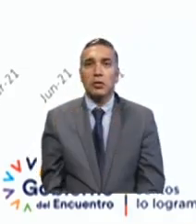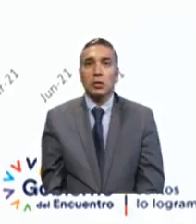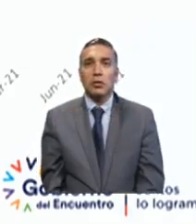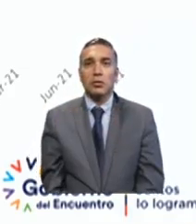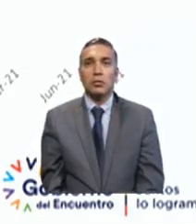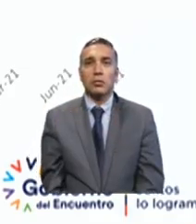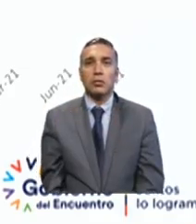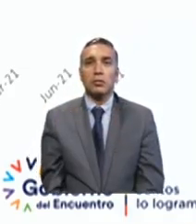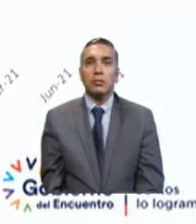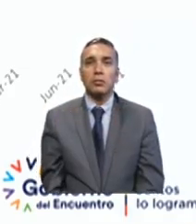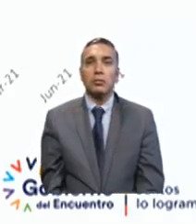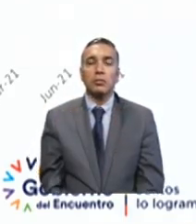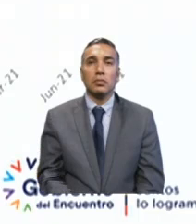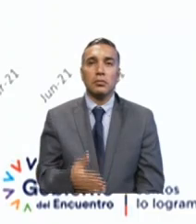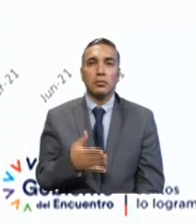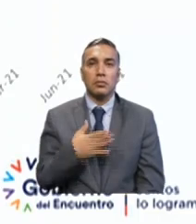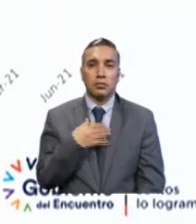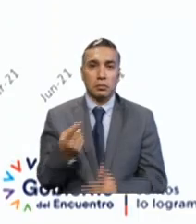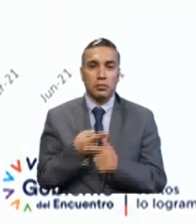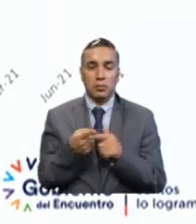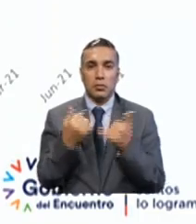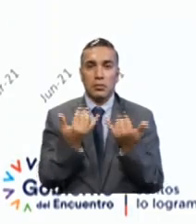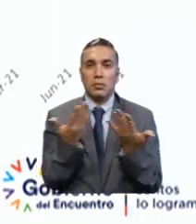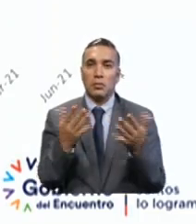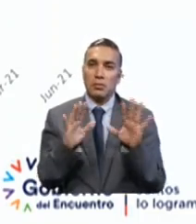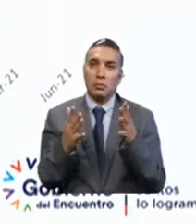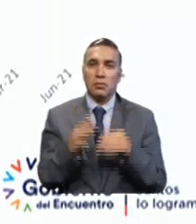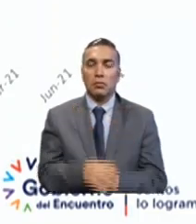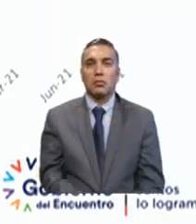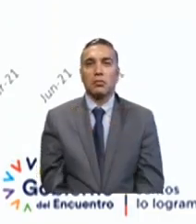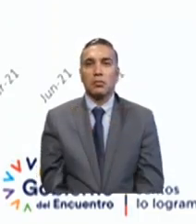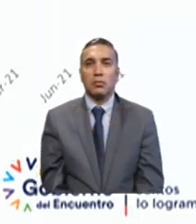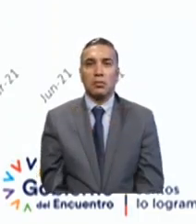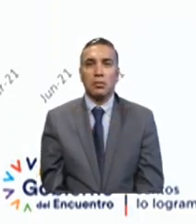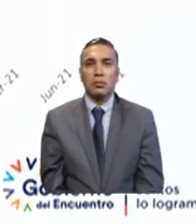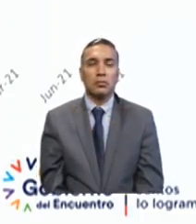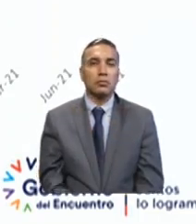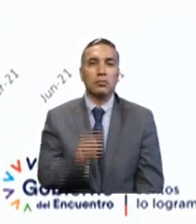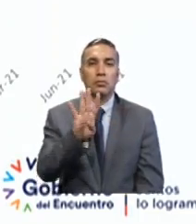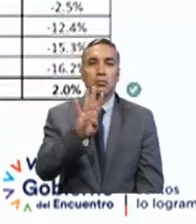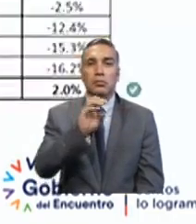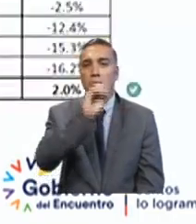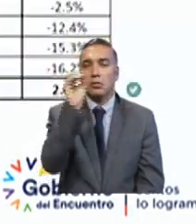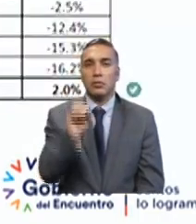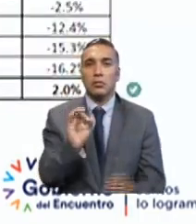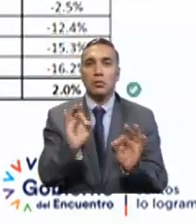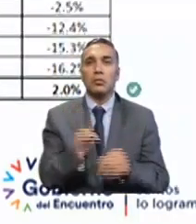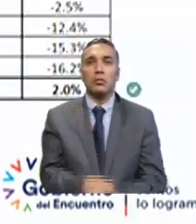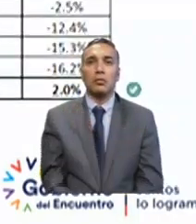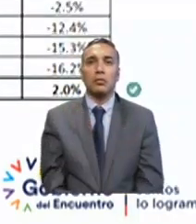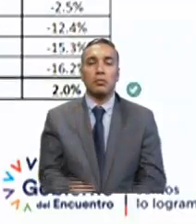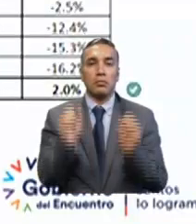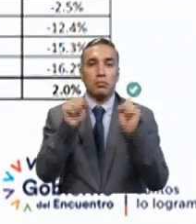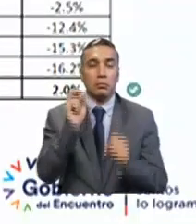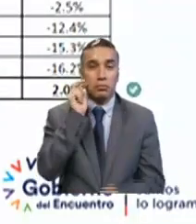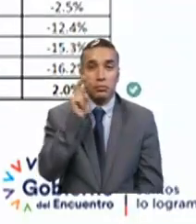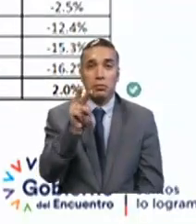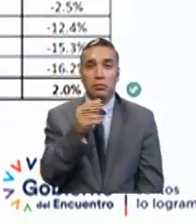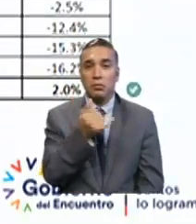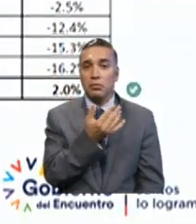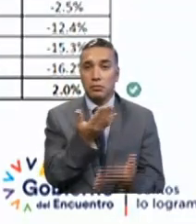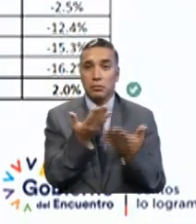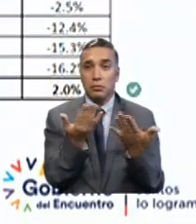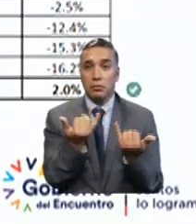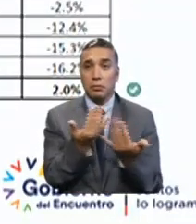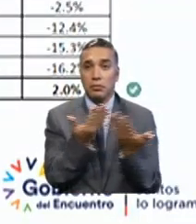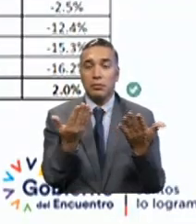2021, debería acabar creciendo alrededor de o sobre el 4%. Y se puede notar también como ya el crecimiento